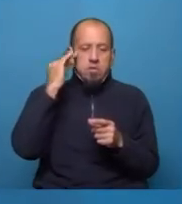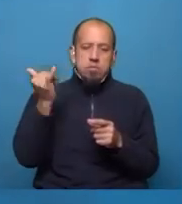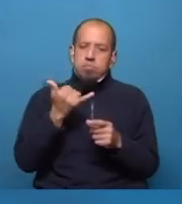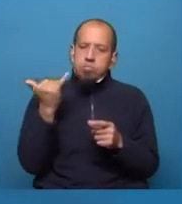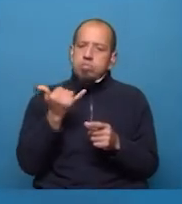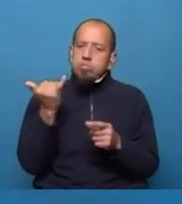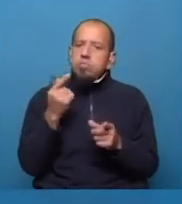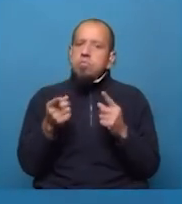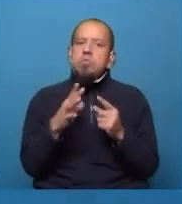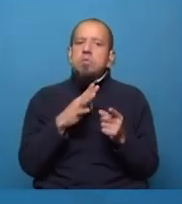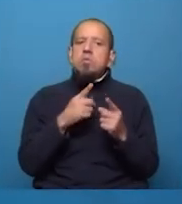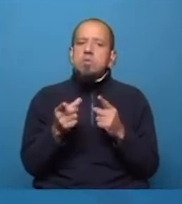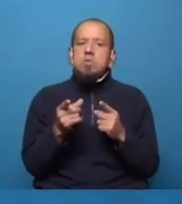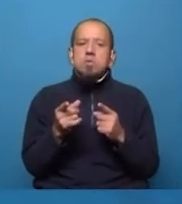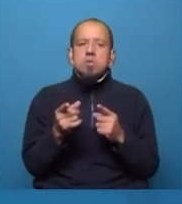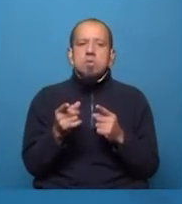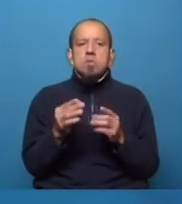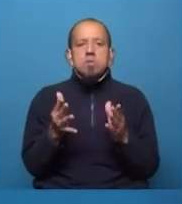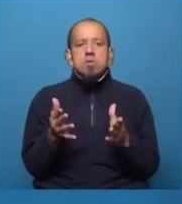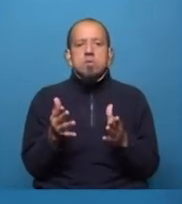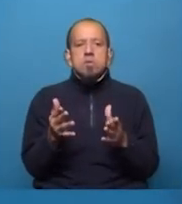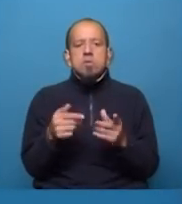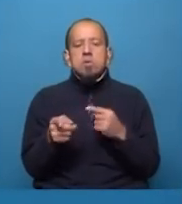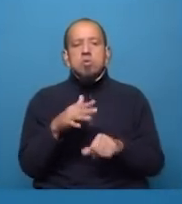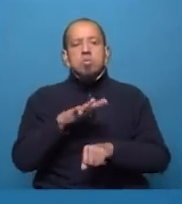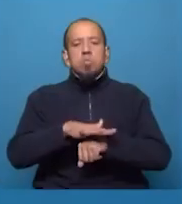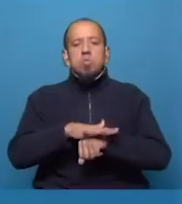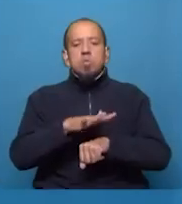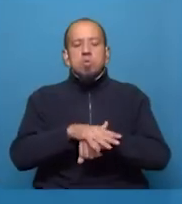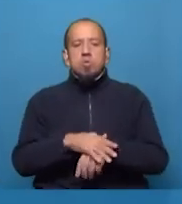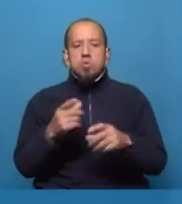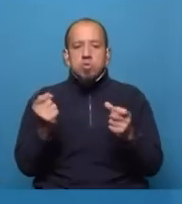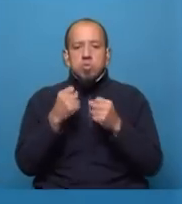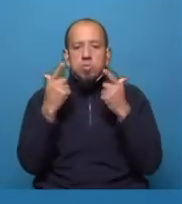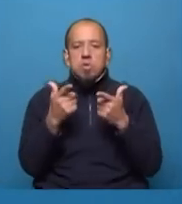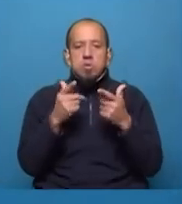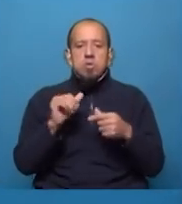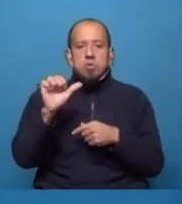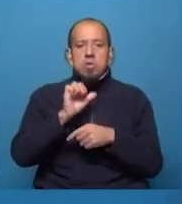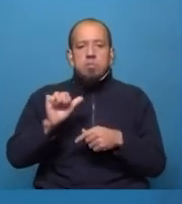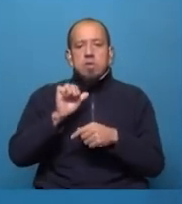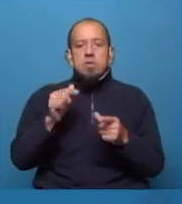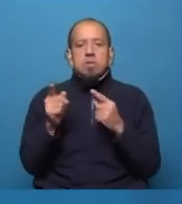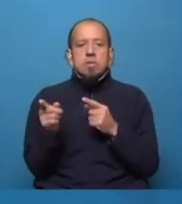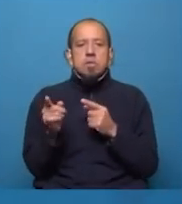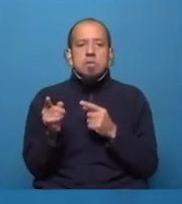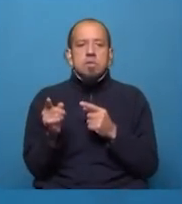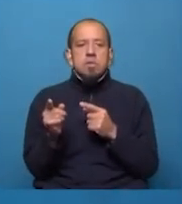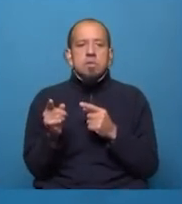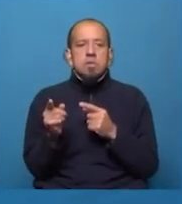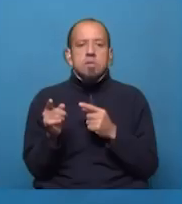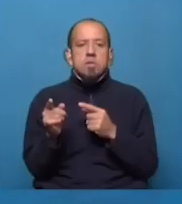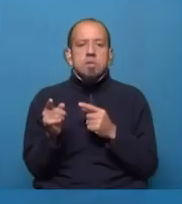el tipo de estructura que montó en su momento fue sorpresa que una empresa de ese nivel